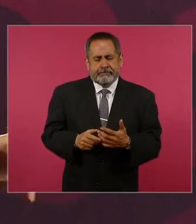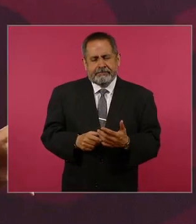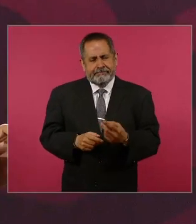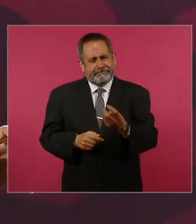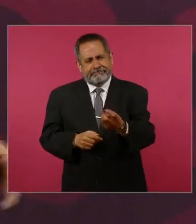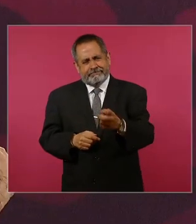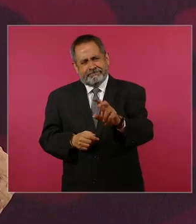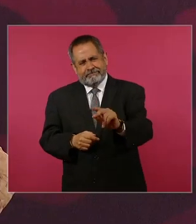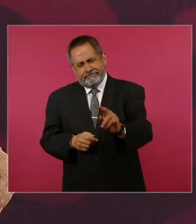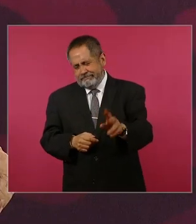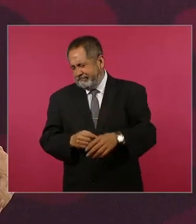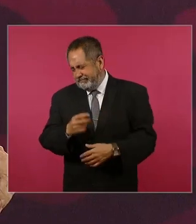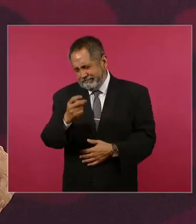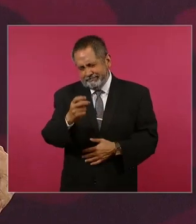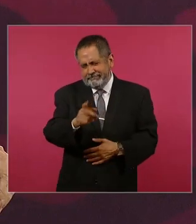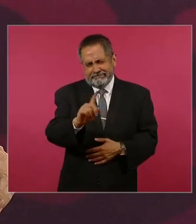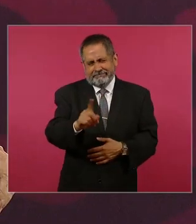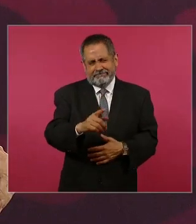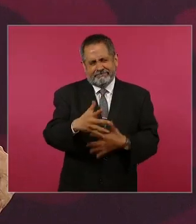Eso no.